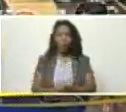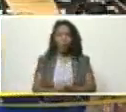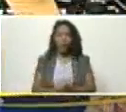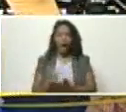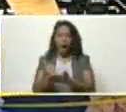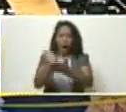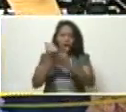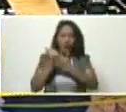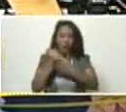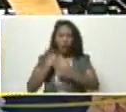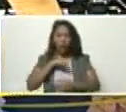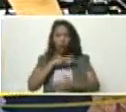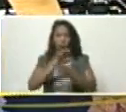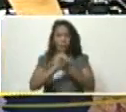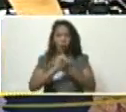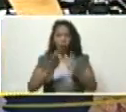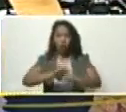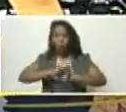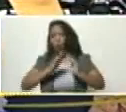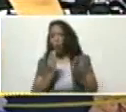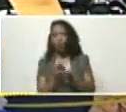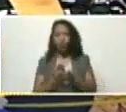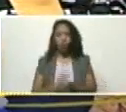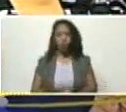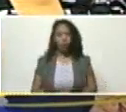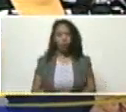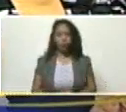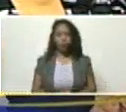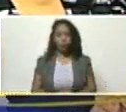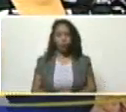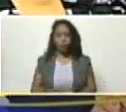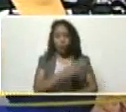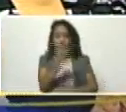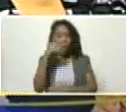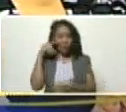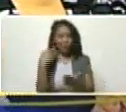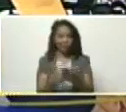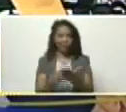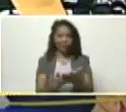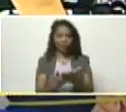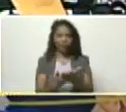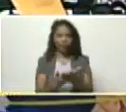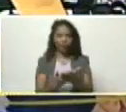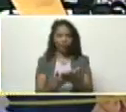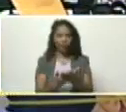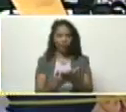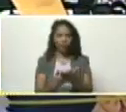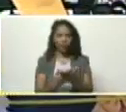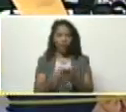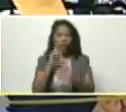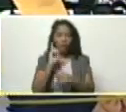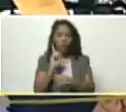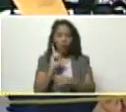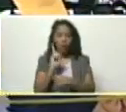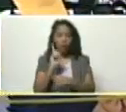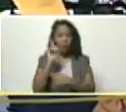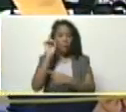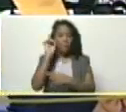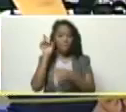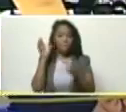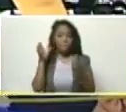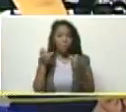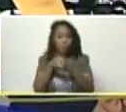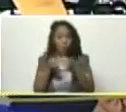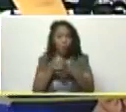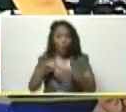ayuda de nuestros amigos en el mundo. Han sido ustedes testigos de una parte única